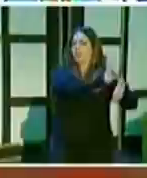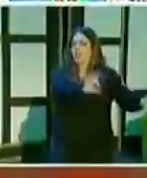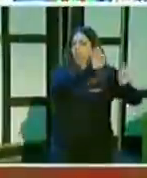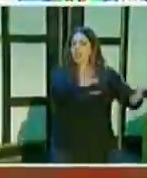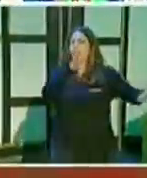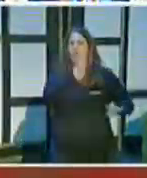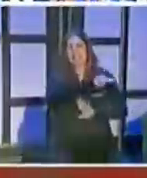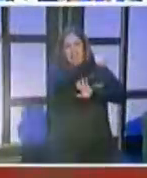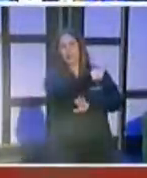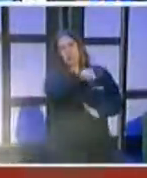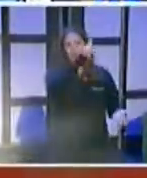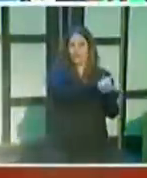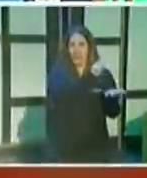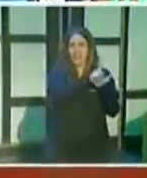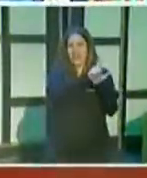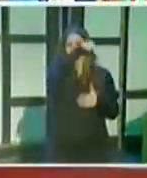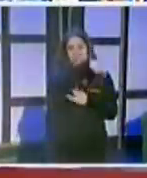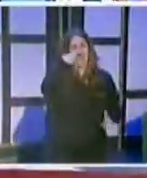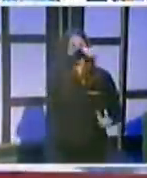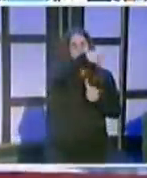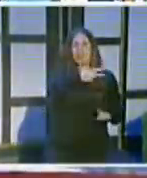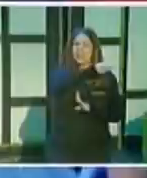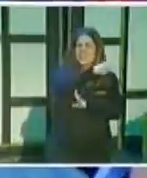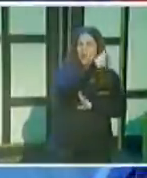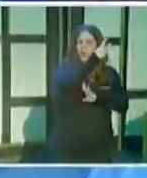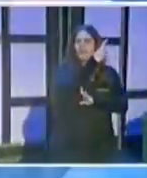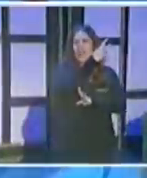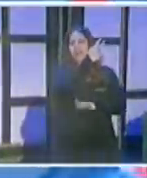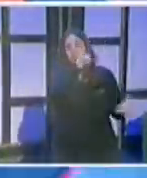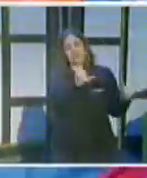otra vez, otra no vuelva a jugar.